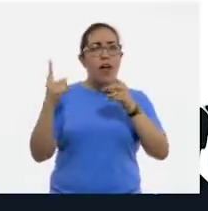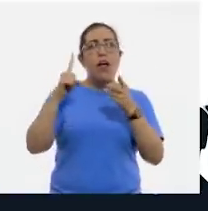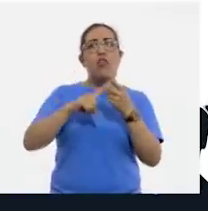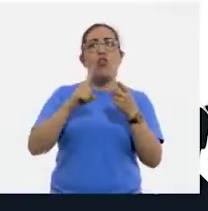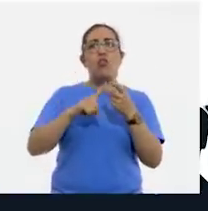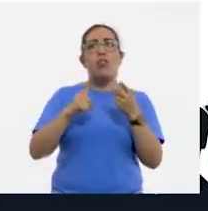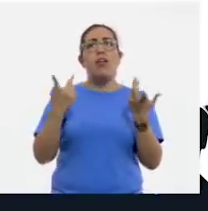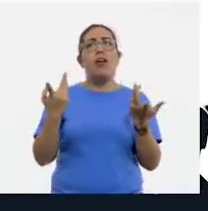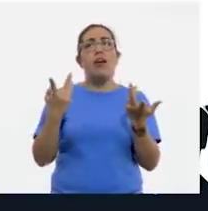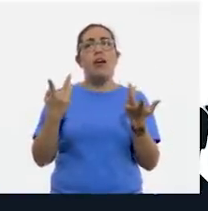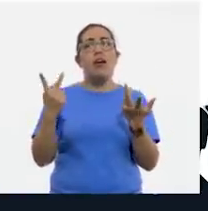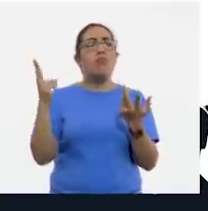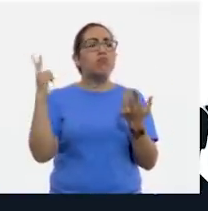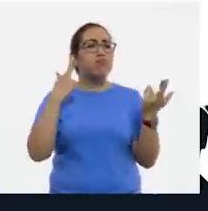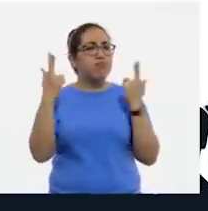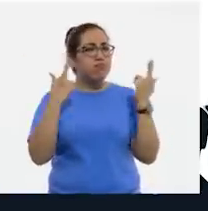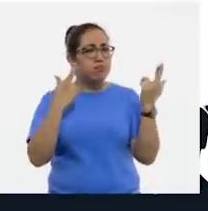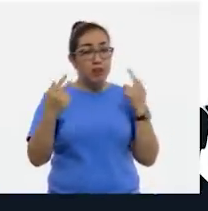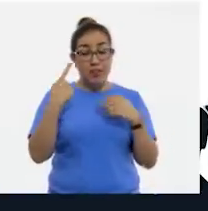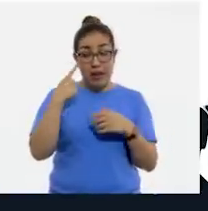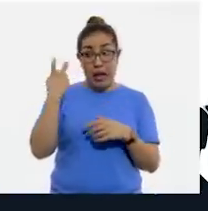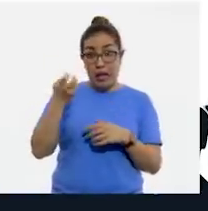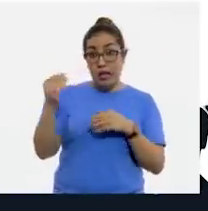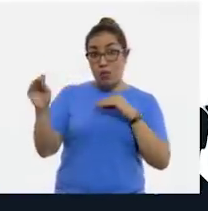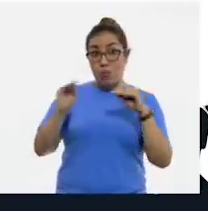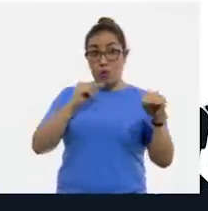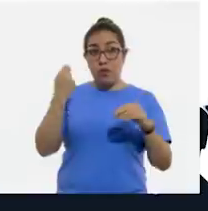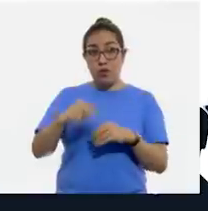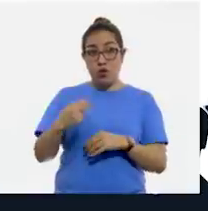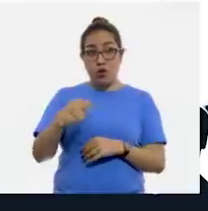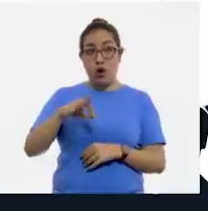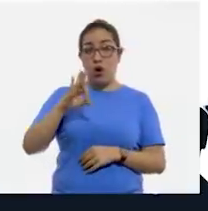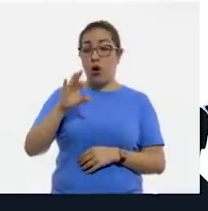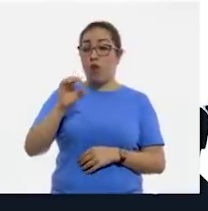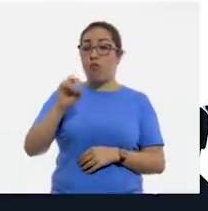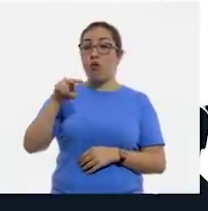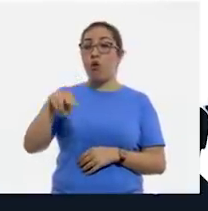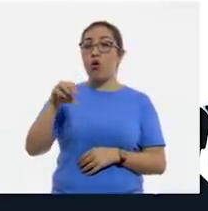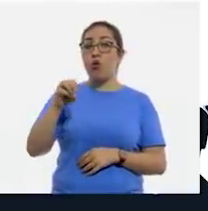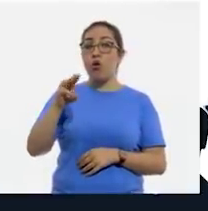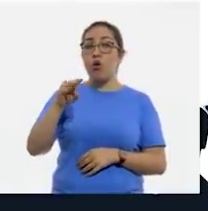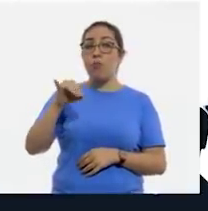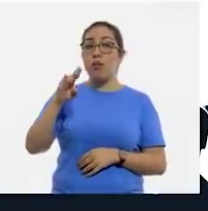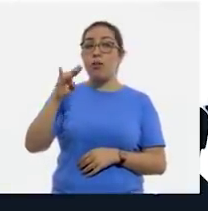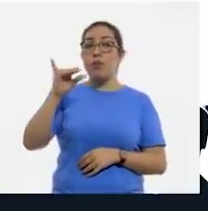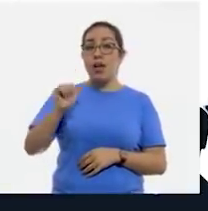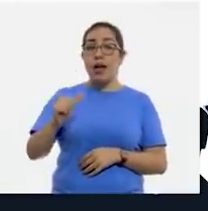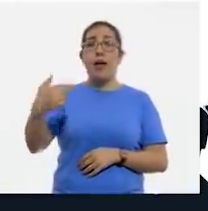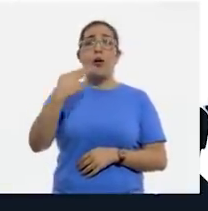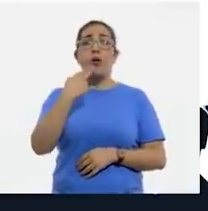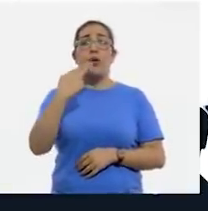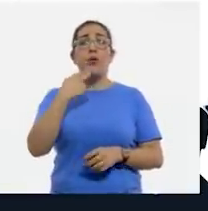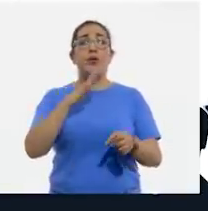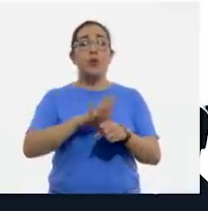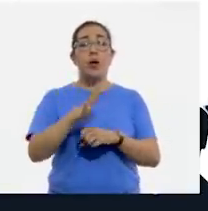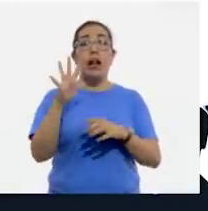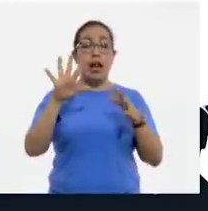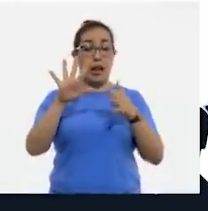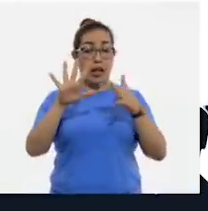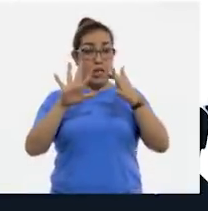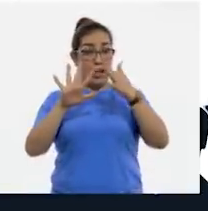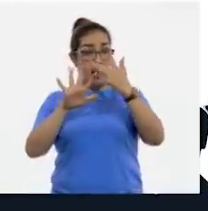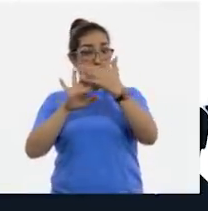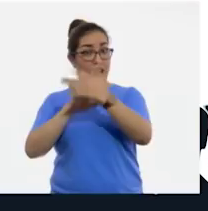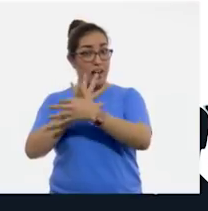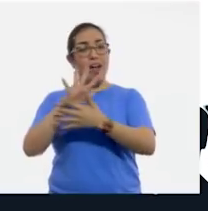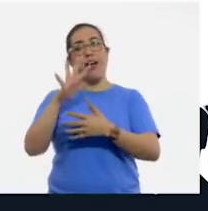va el sonido. A este movimiento lo llamaremos fonomimia. Utilizaremos 5 sonidos, a los